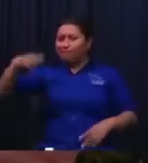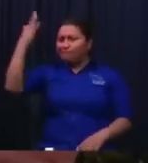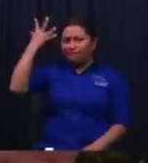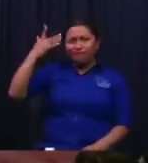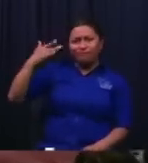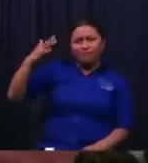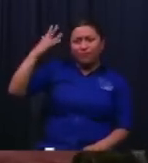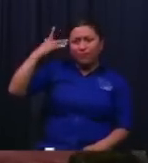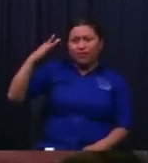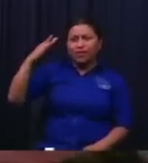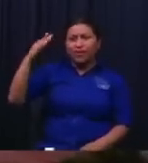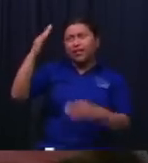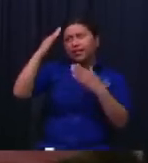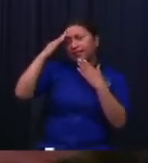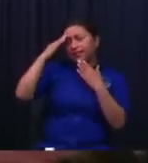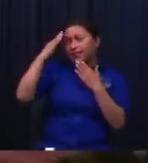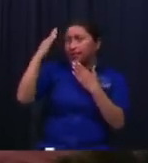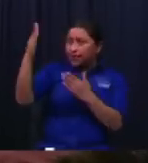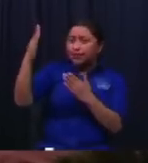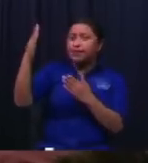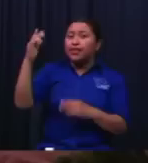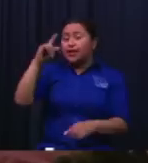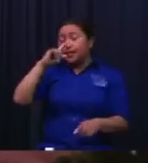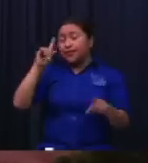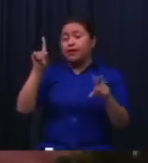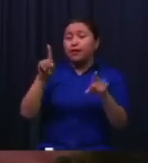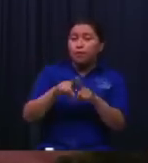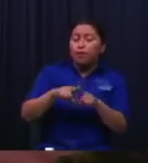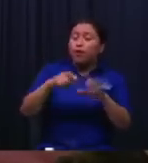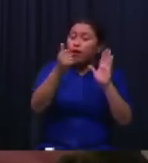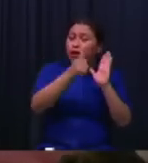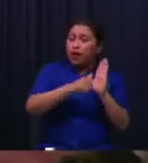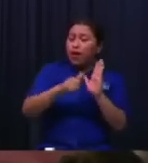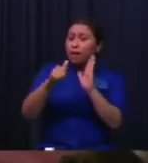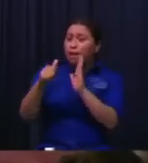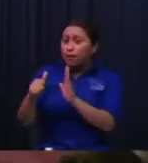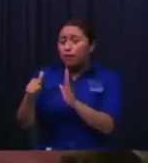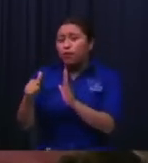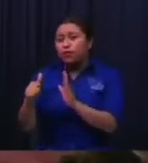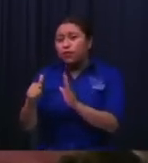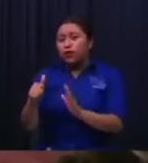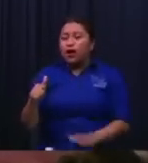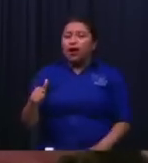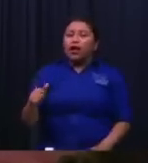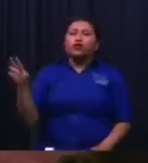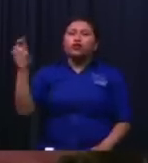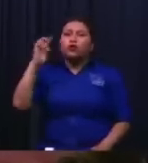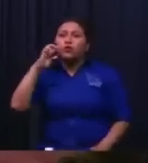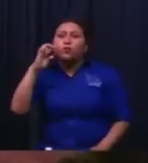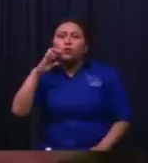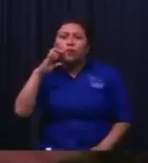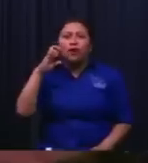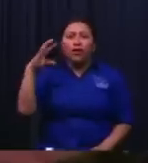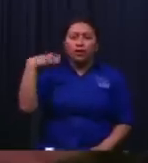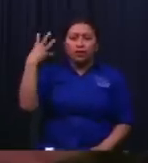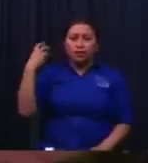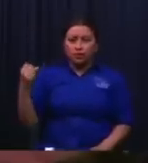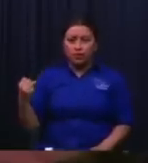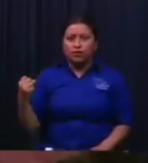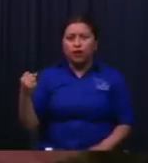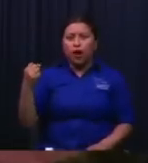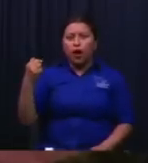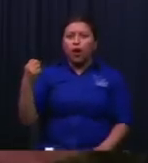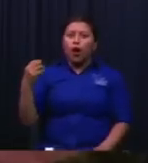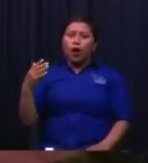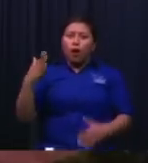antes, pues quiero dar gracias a nuestro apóstol por el privilegio, a nuestra madre Leti, que le confían a uno el púlpito, ¿verdad,